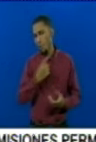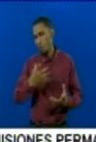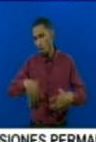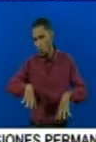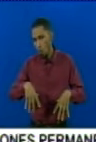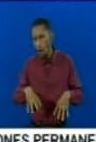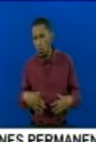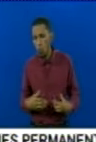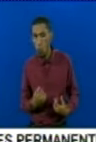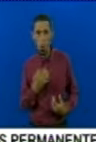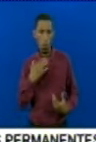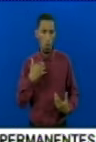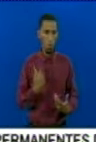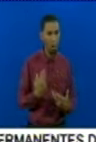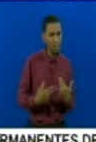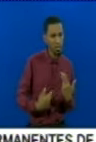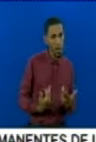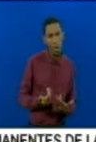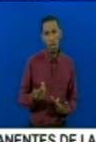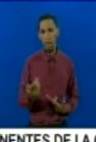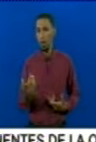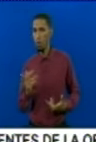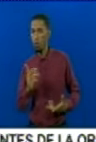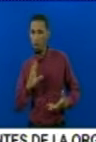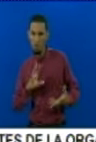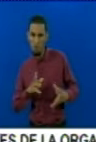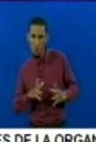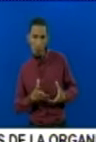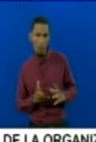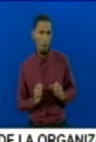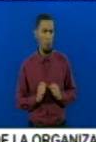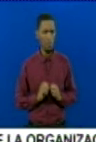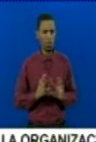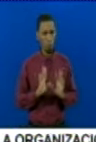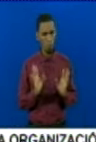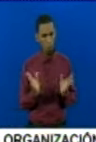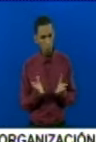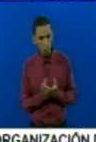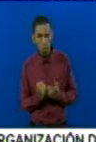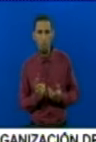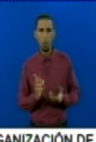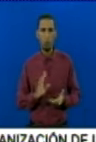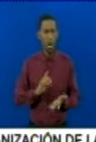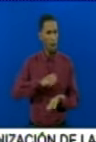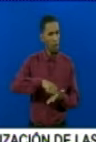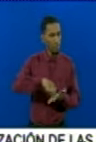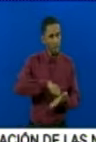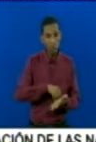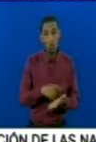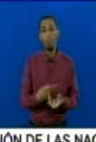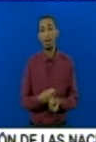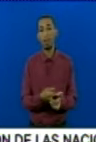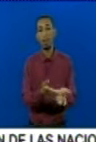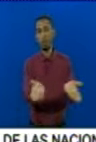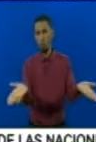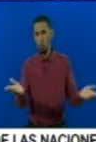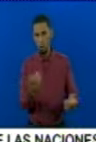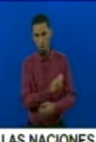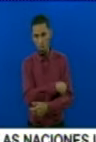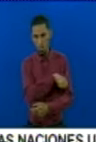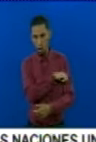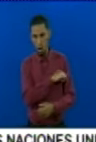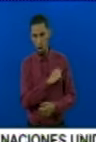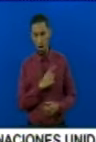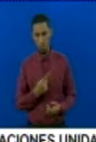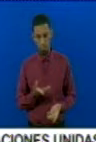cumplido? ¿Cuáles son las estrategias de planificación para que llegue efectivamente a nuestra población lo más pronto posible? Como decía nuestra primera